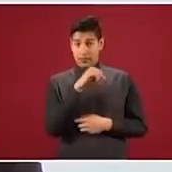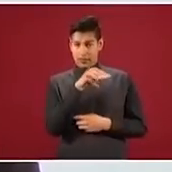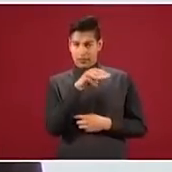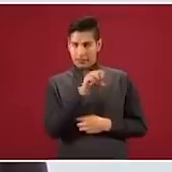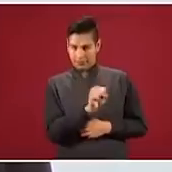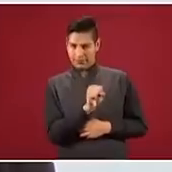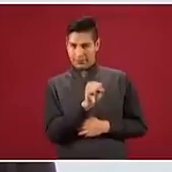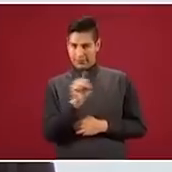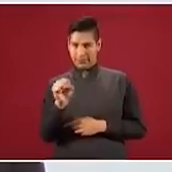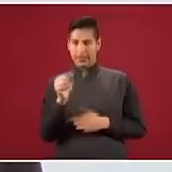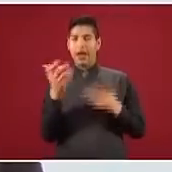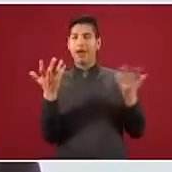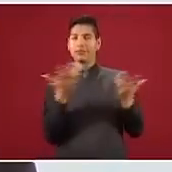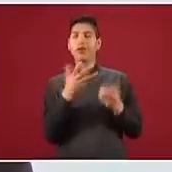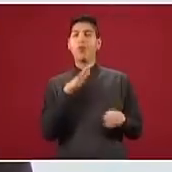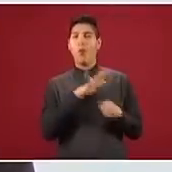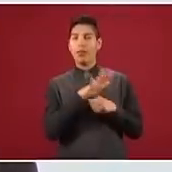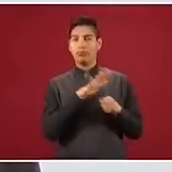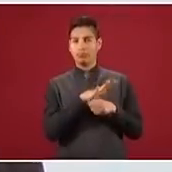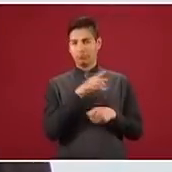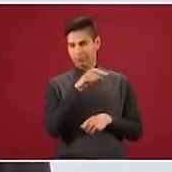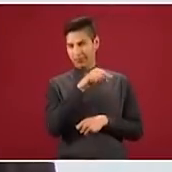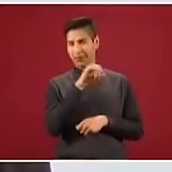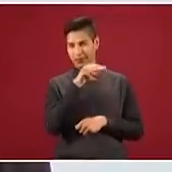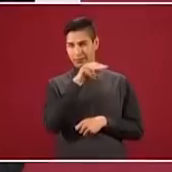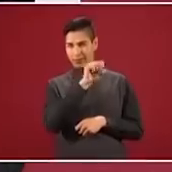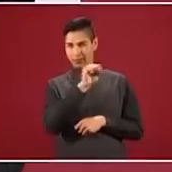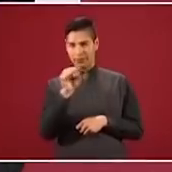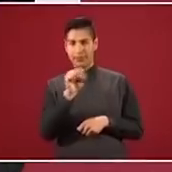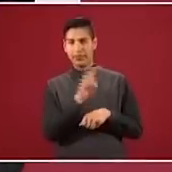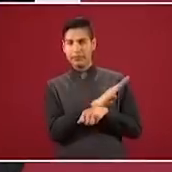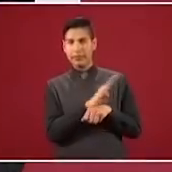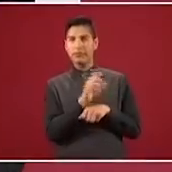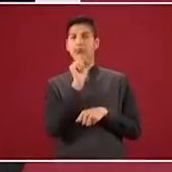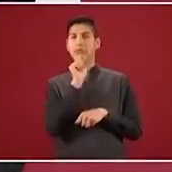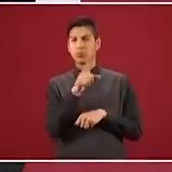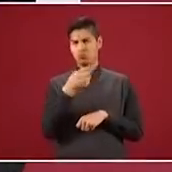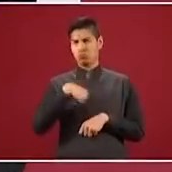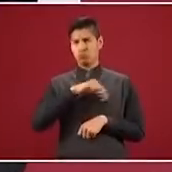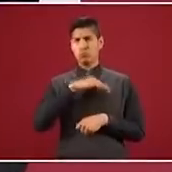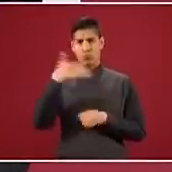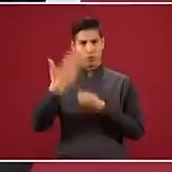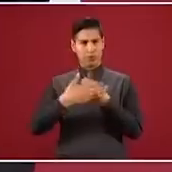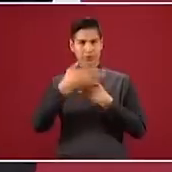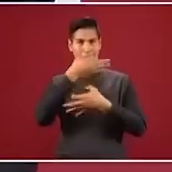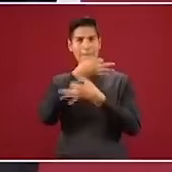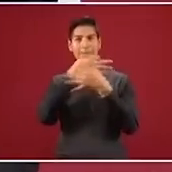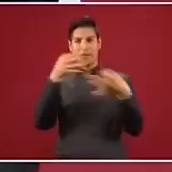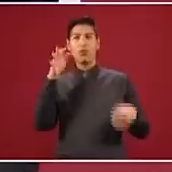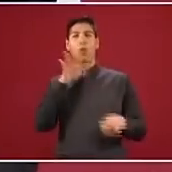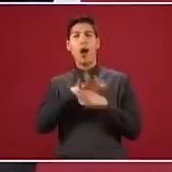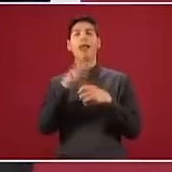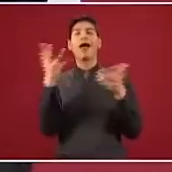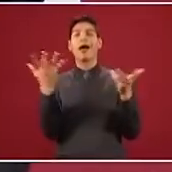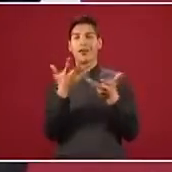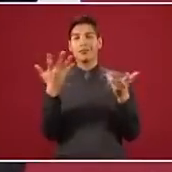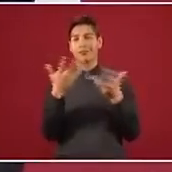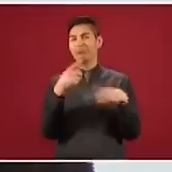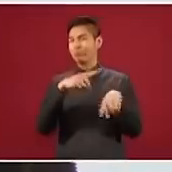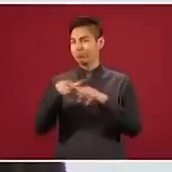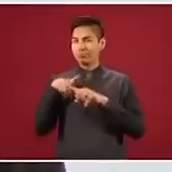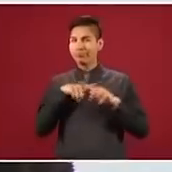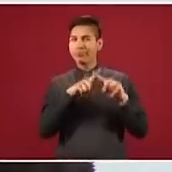para la población asegurada en el IMSS Bienestar, en donde estaremos anunciando distintos elementos de